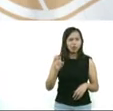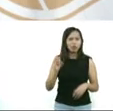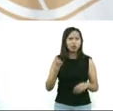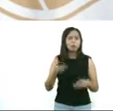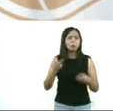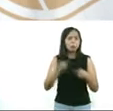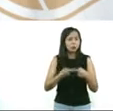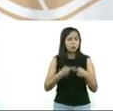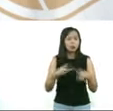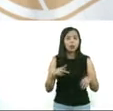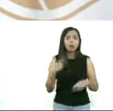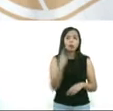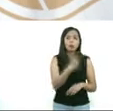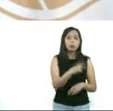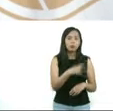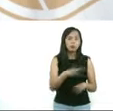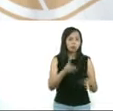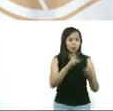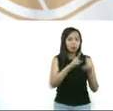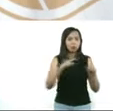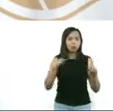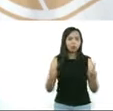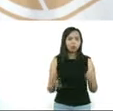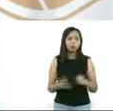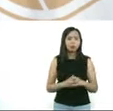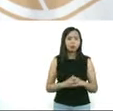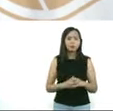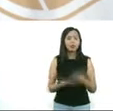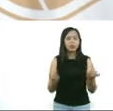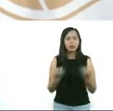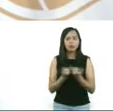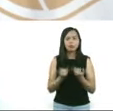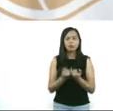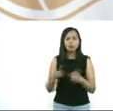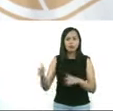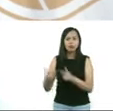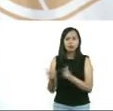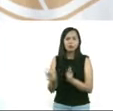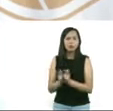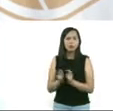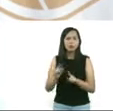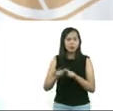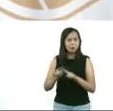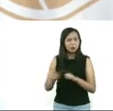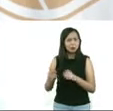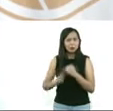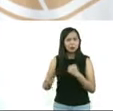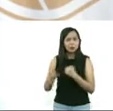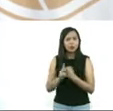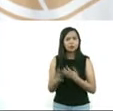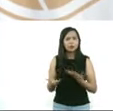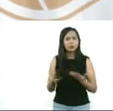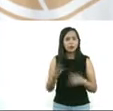cabildeo tremendo de empresas extranjeras desde entonces, estamos hablando más de 100 años